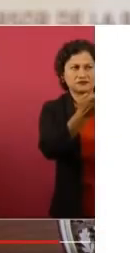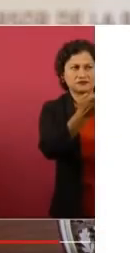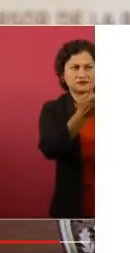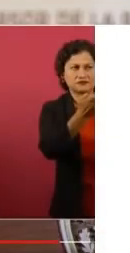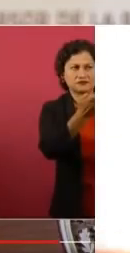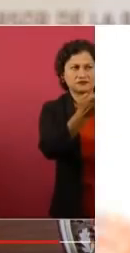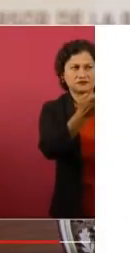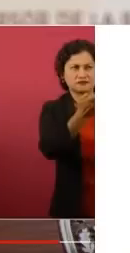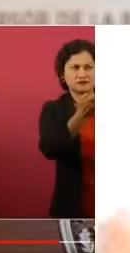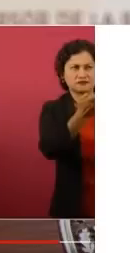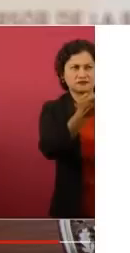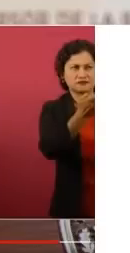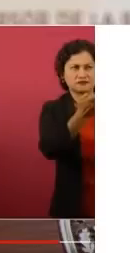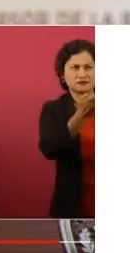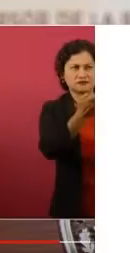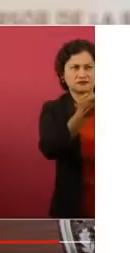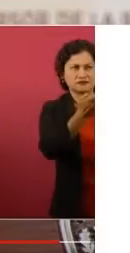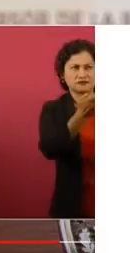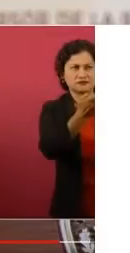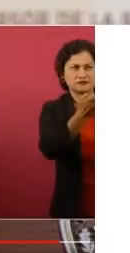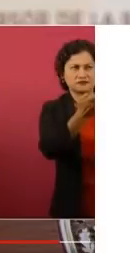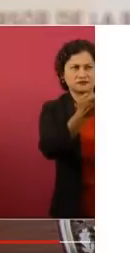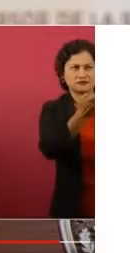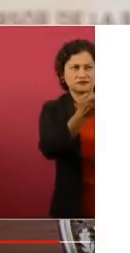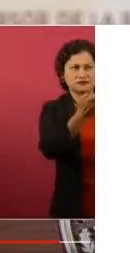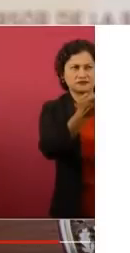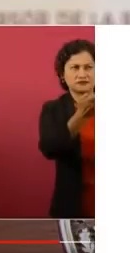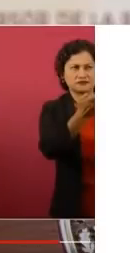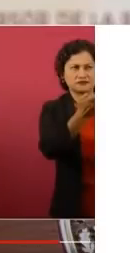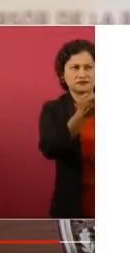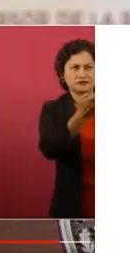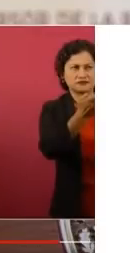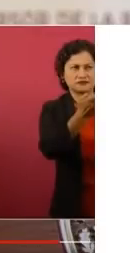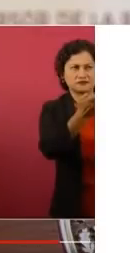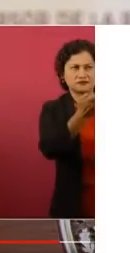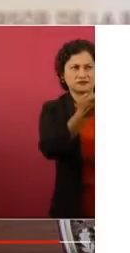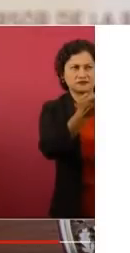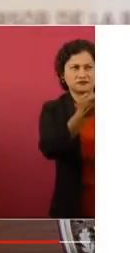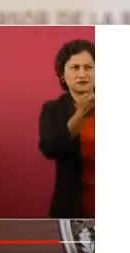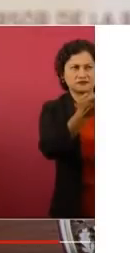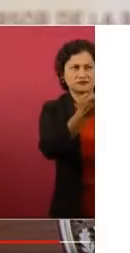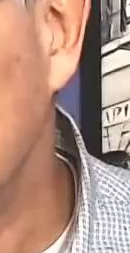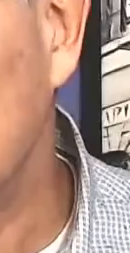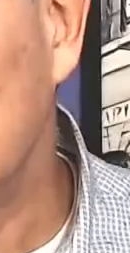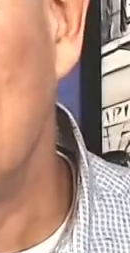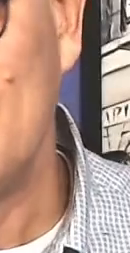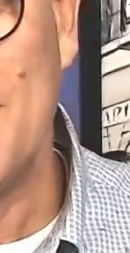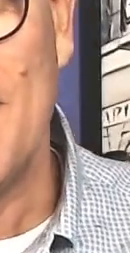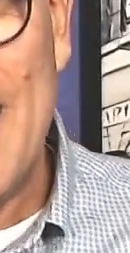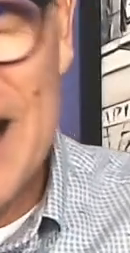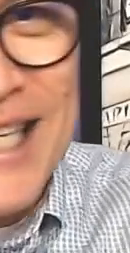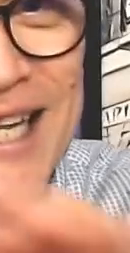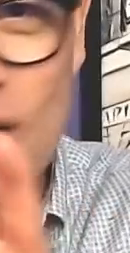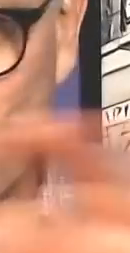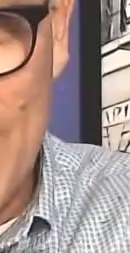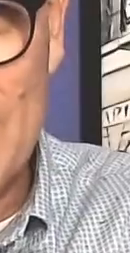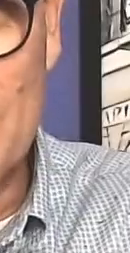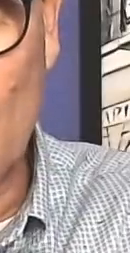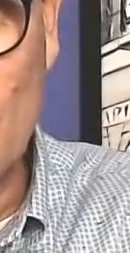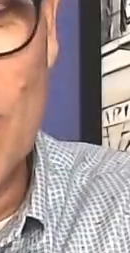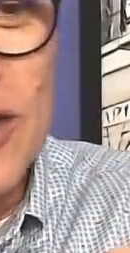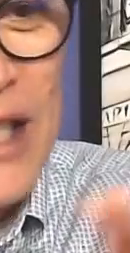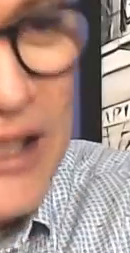y felipe calderón siempre han robado mi banda es que de